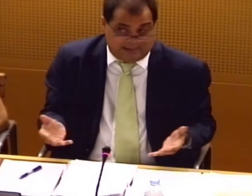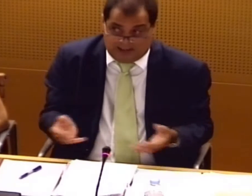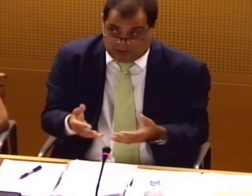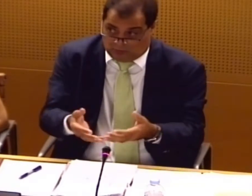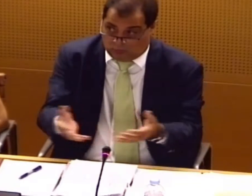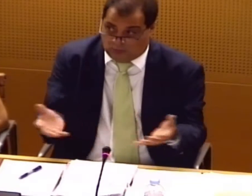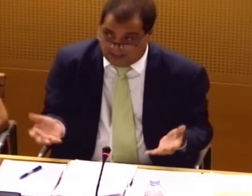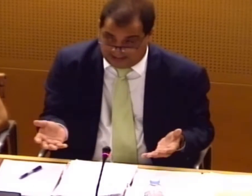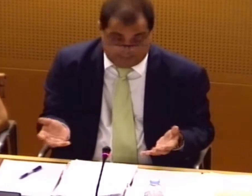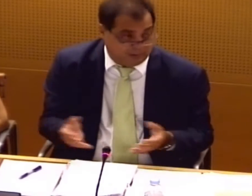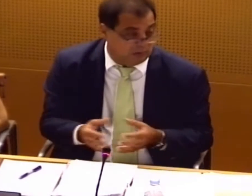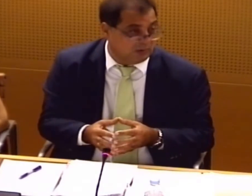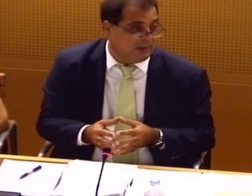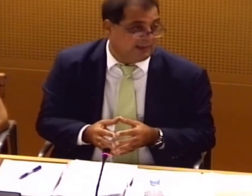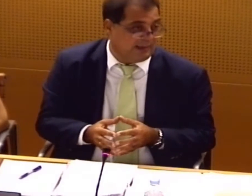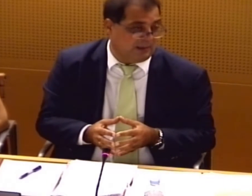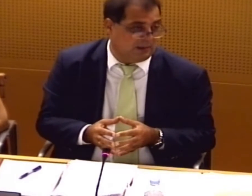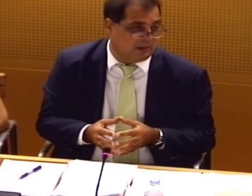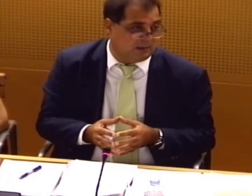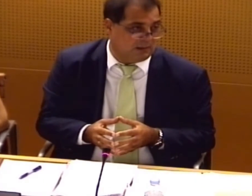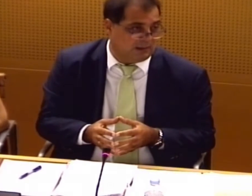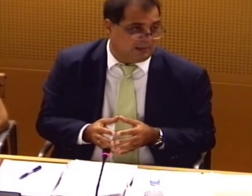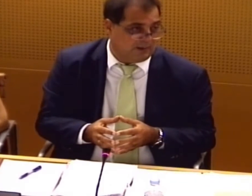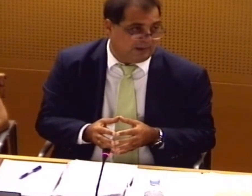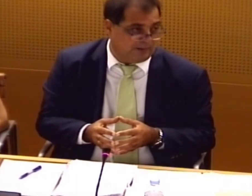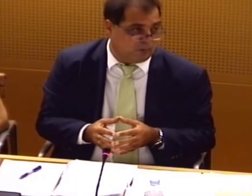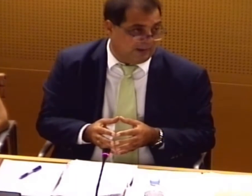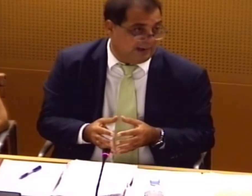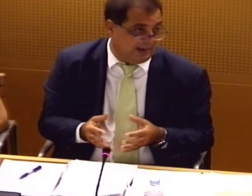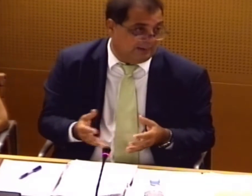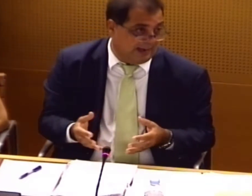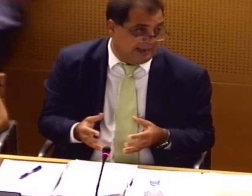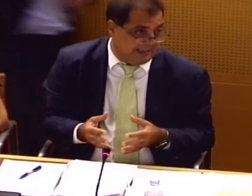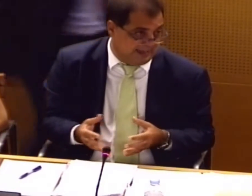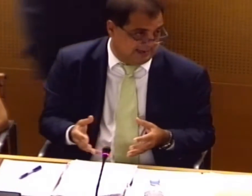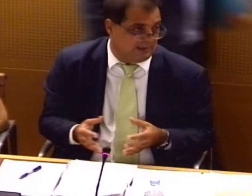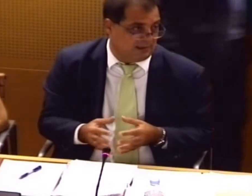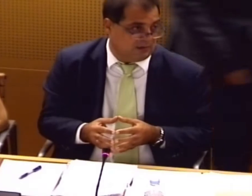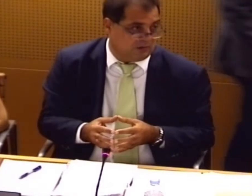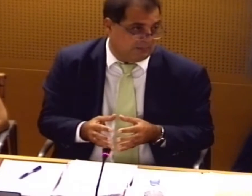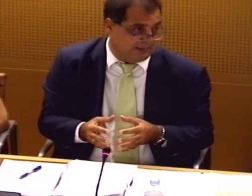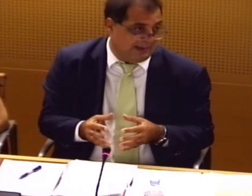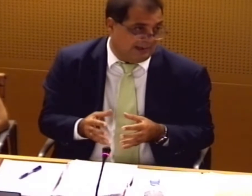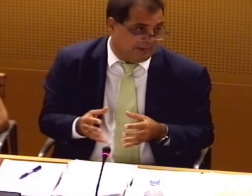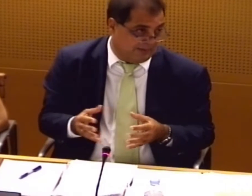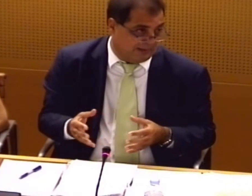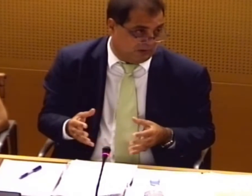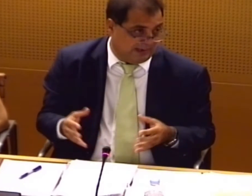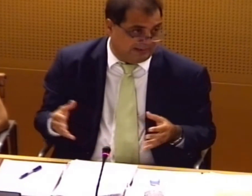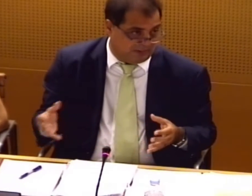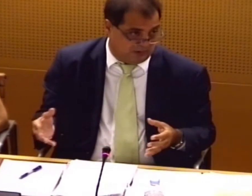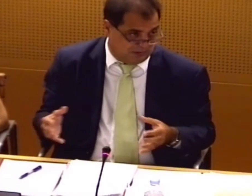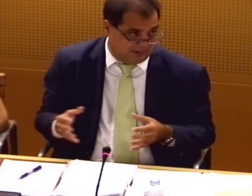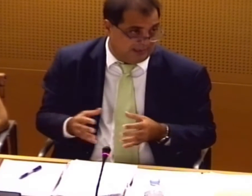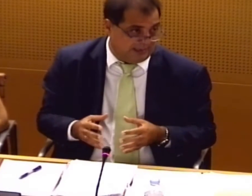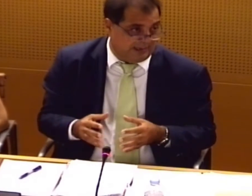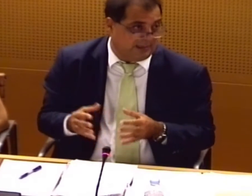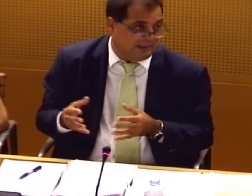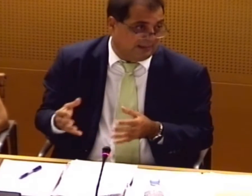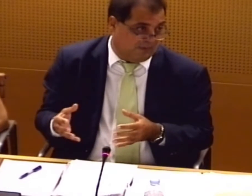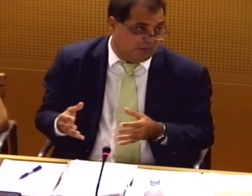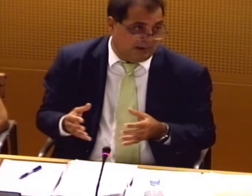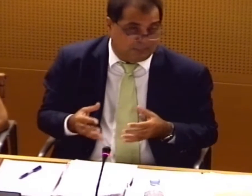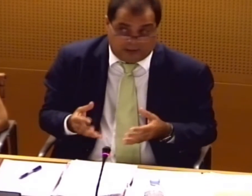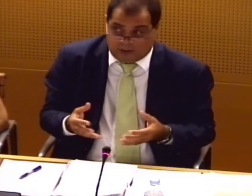analizado el expediente y haya visto algún aspecto que esté fuera de la legalidad, sino simplemente la manifestación de la intervención